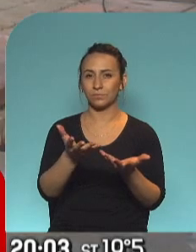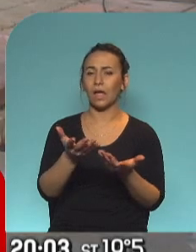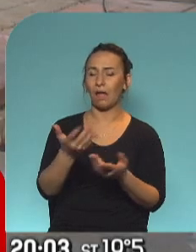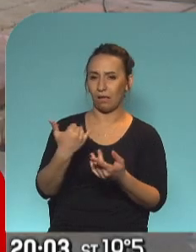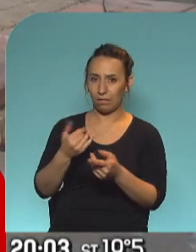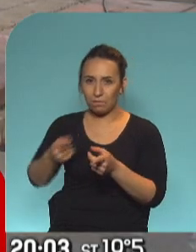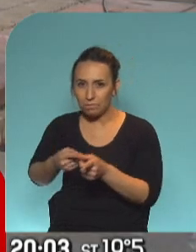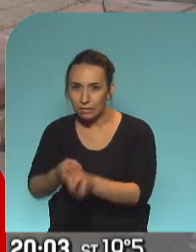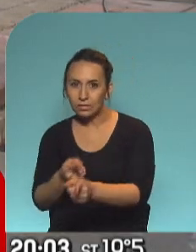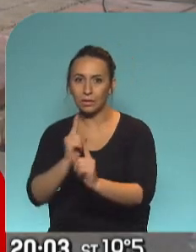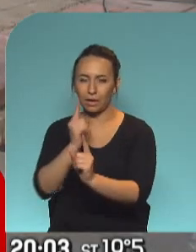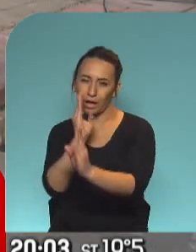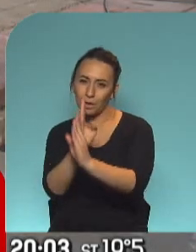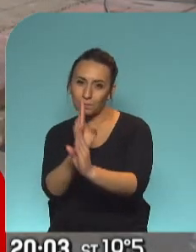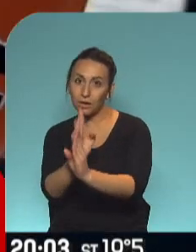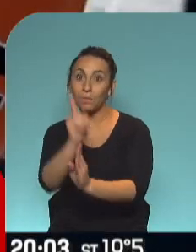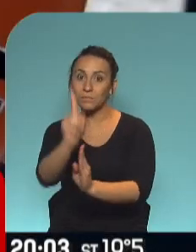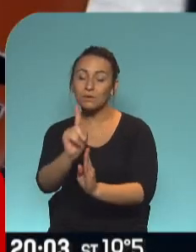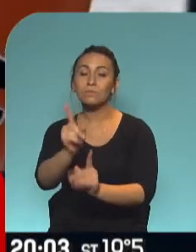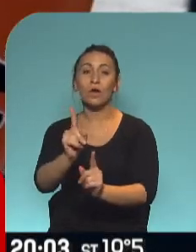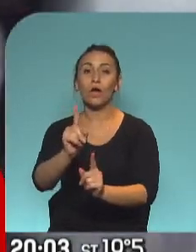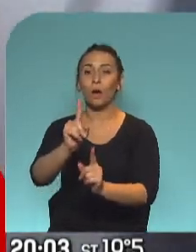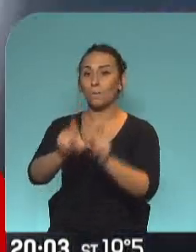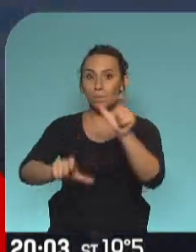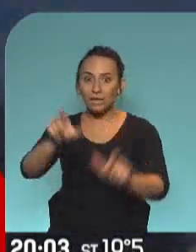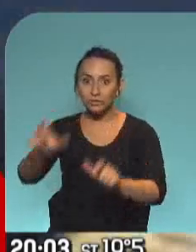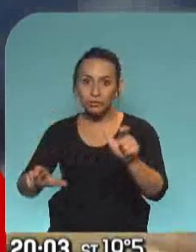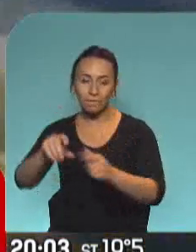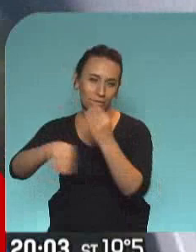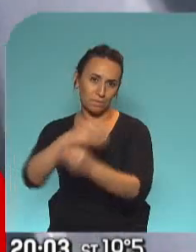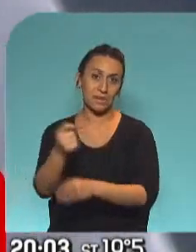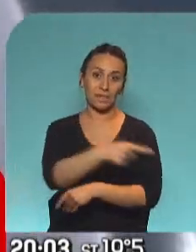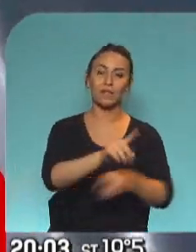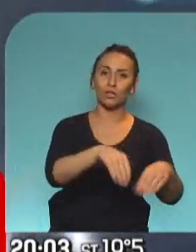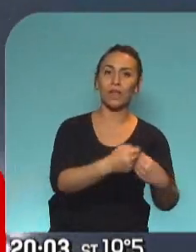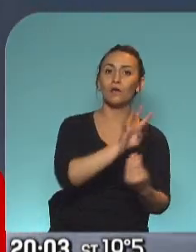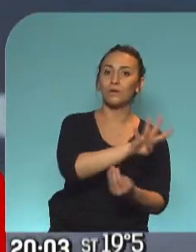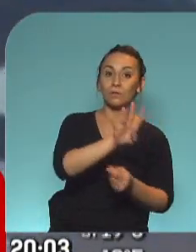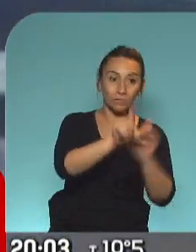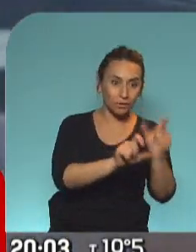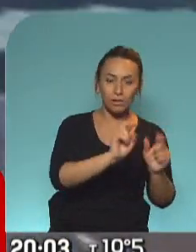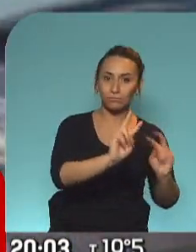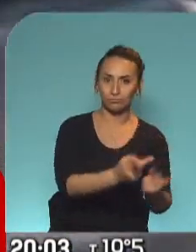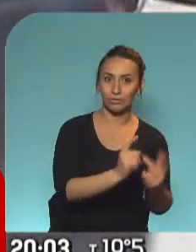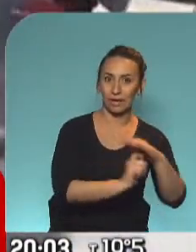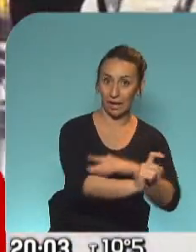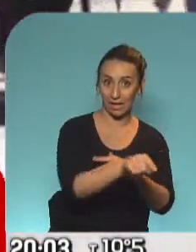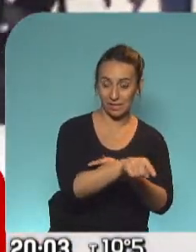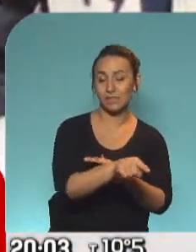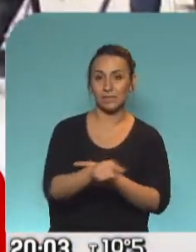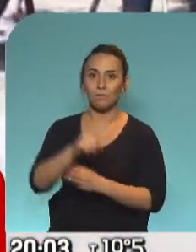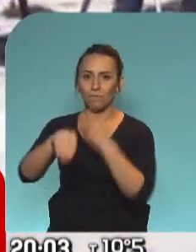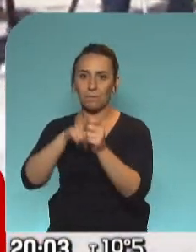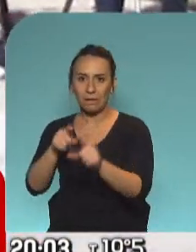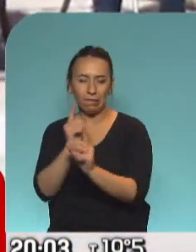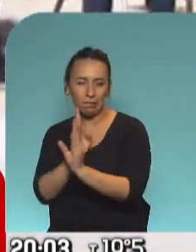persecución y espionaje a las familiares de las 44 víctimas del buque que allí estamos recordando. Aquí estamos con Lucía Isikoff.